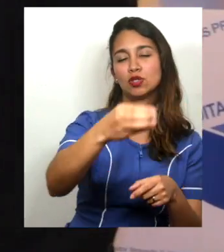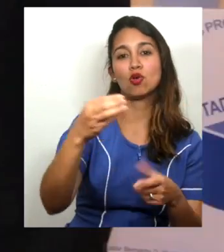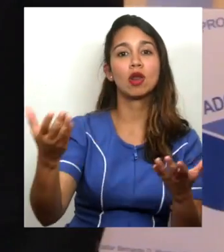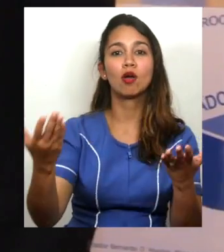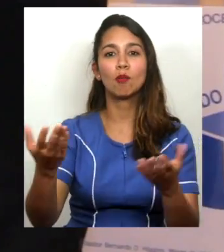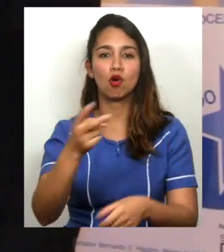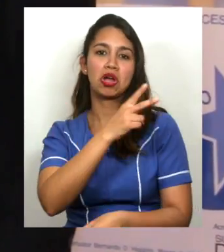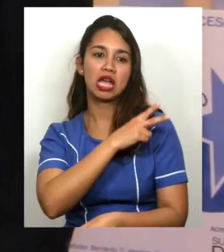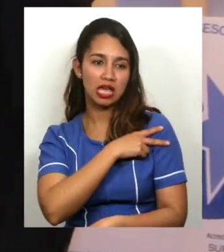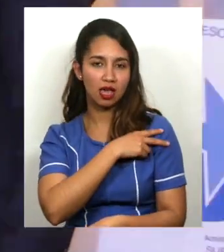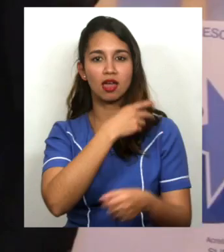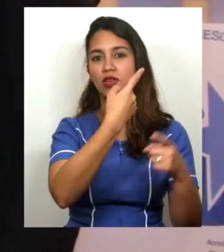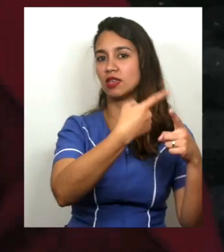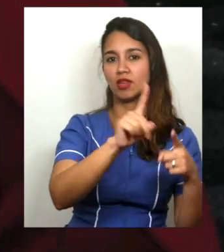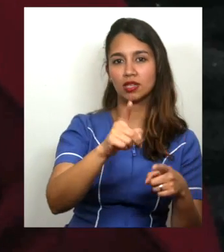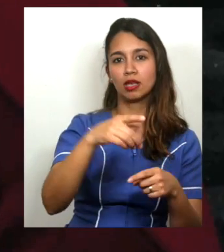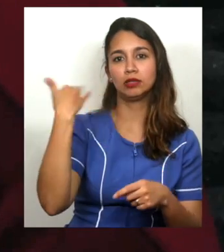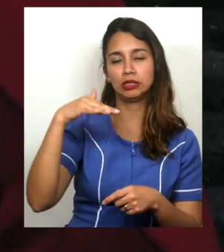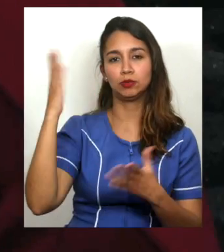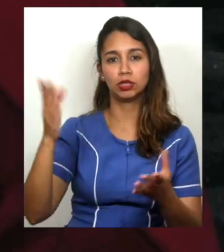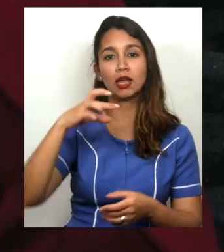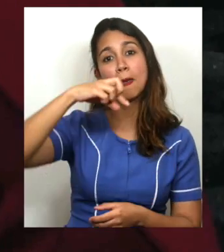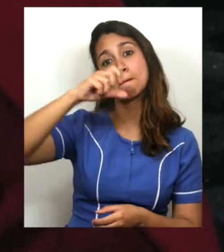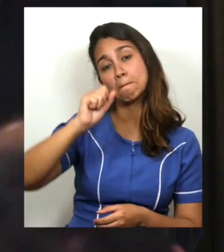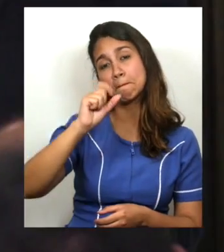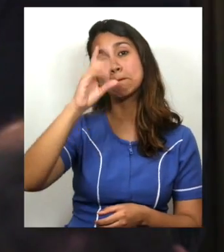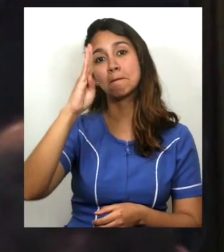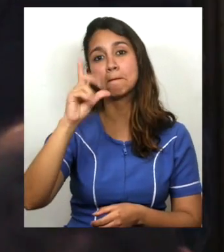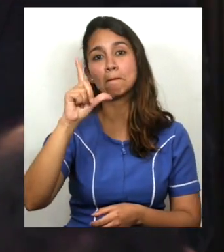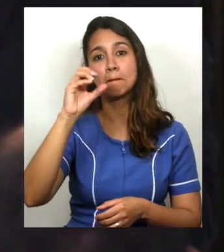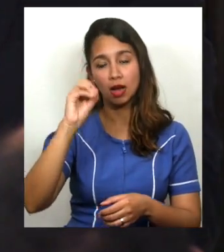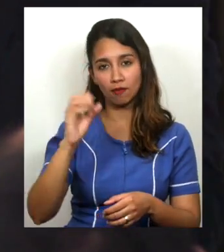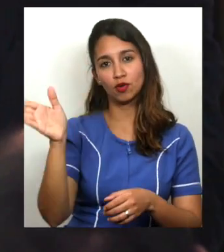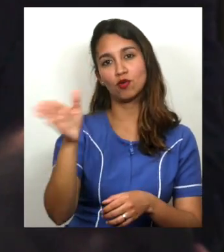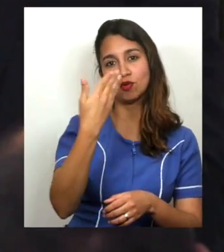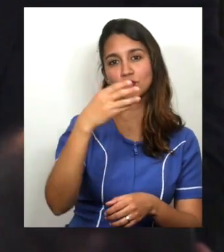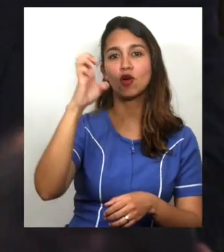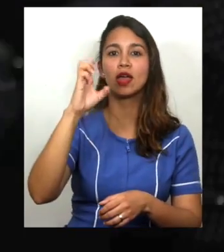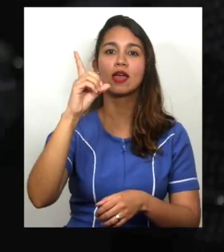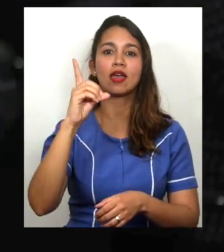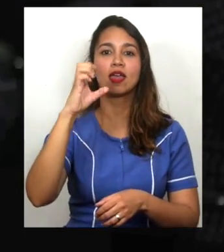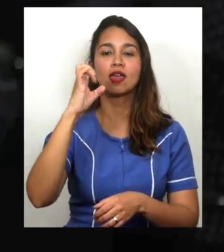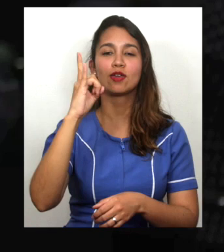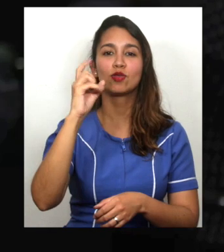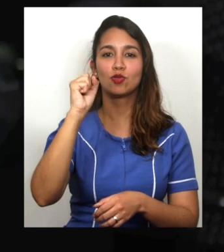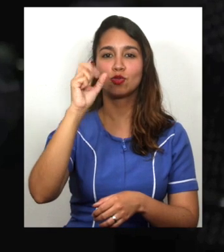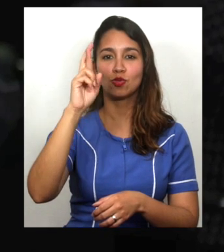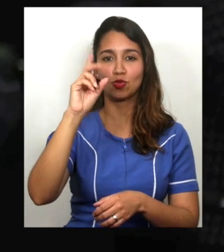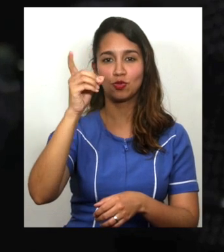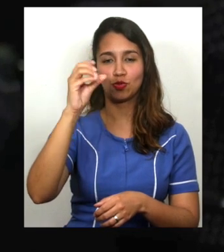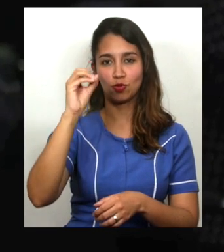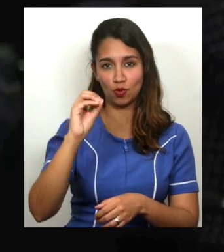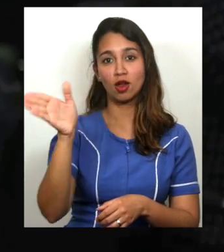superintendente subrogante Dr. Enrique Ayarza, el intendente de la región de O'Higgins, Pablo Silva Maya, el Seremi de Salud Eduardo